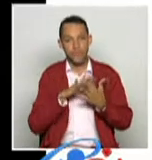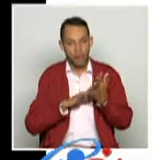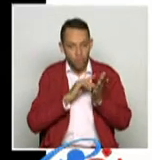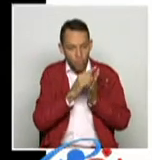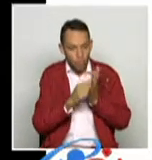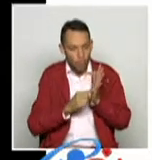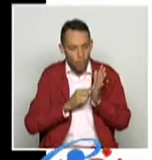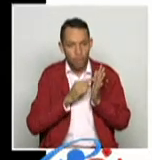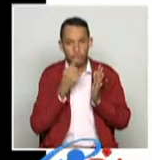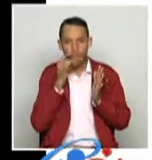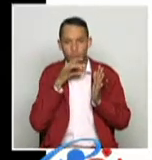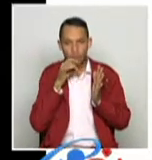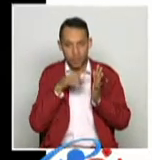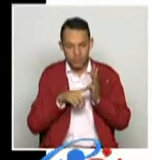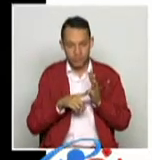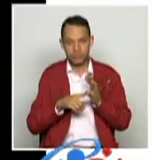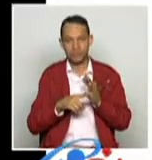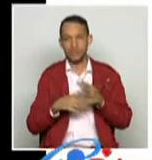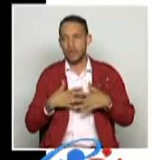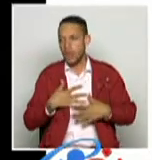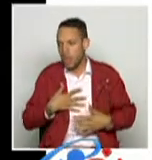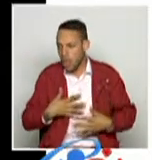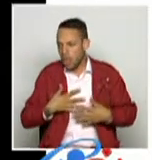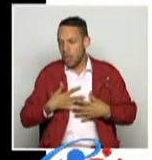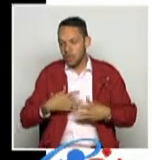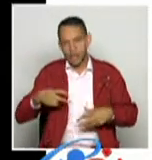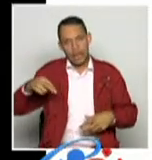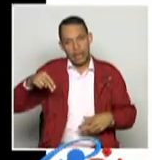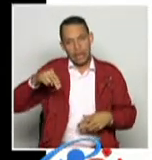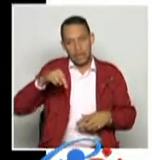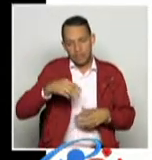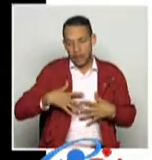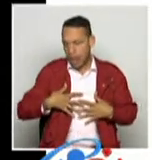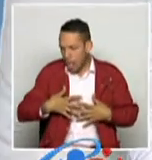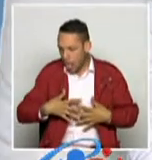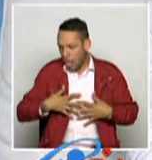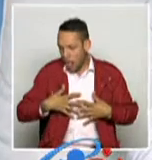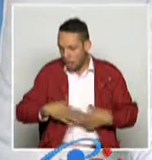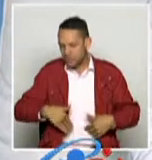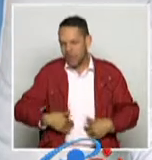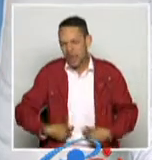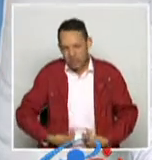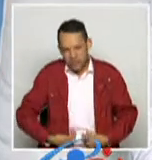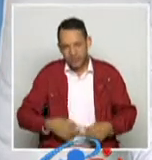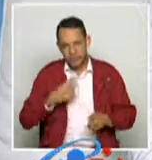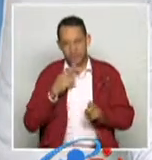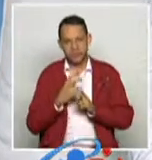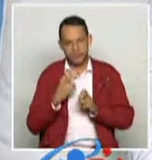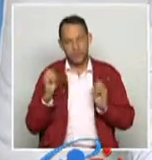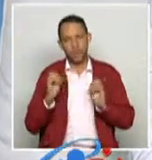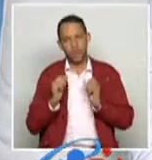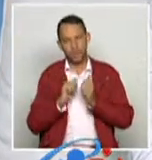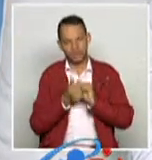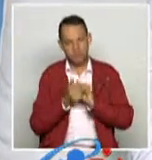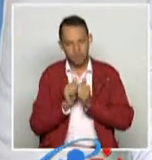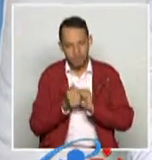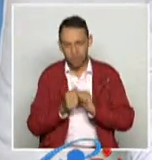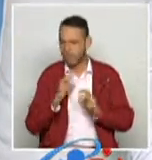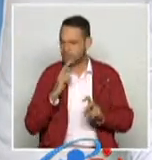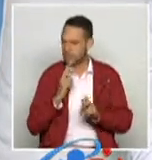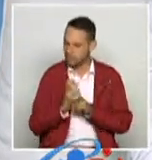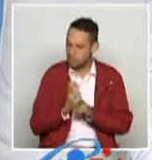los pies, fatiga fácil con el ejercicio, o que el niño en el momento de hacer ejercicio presenta la